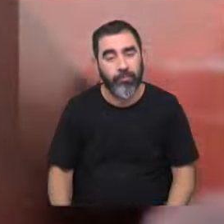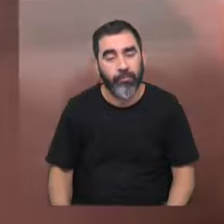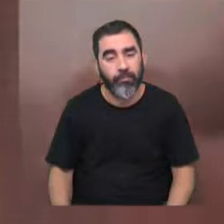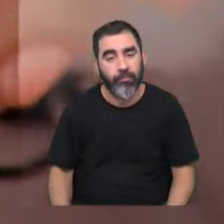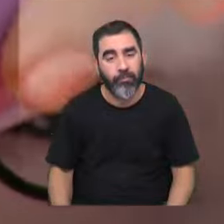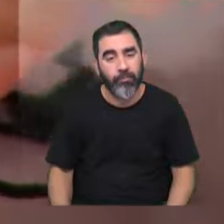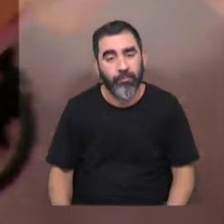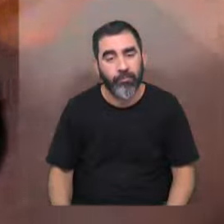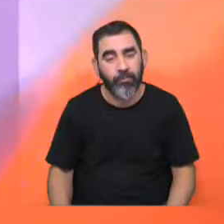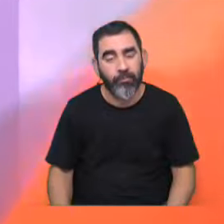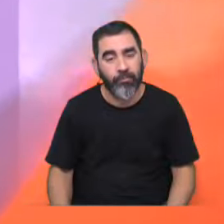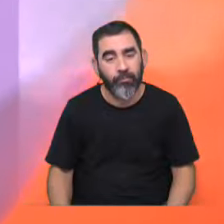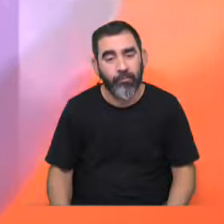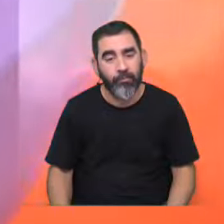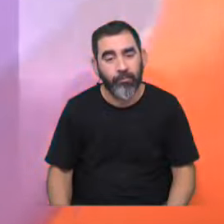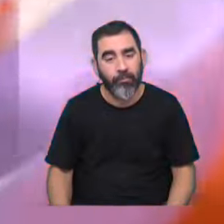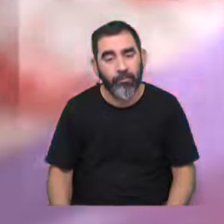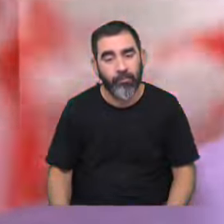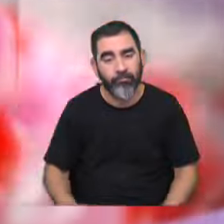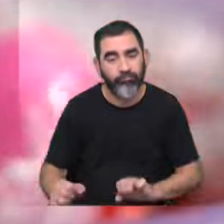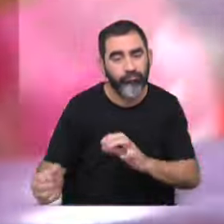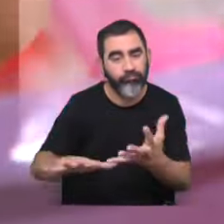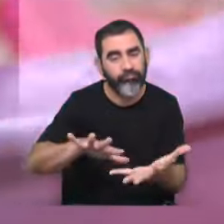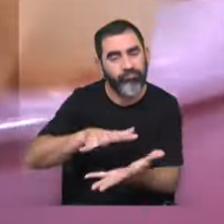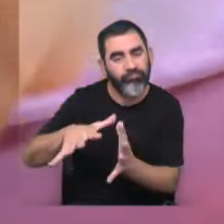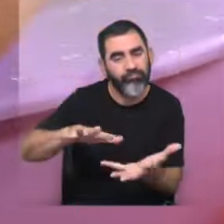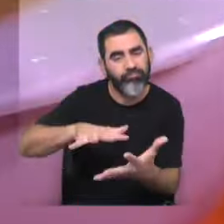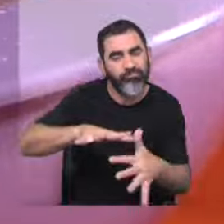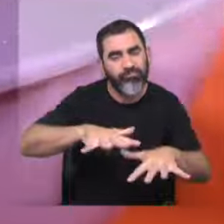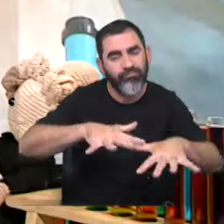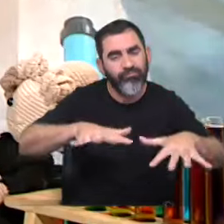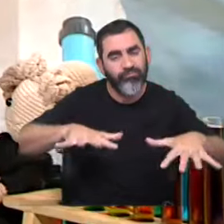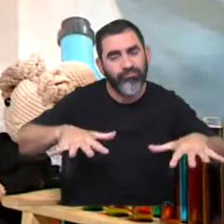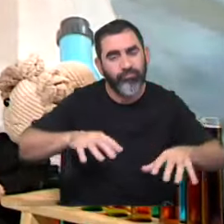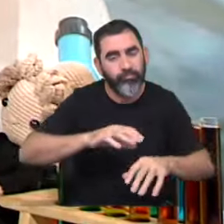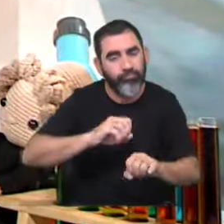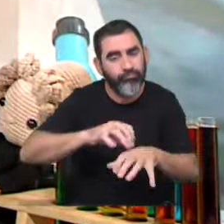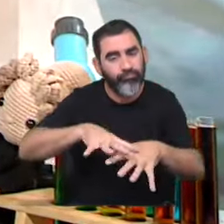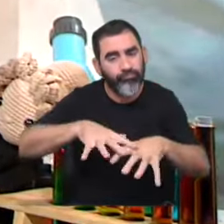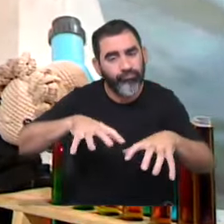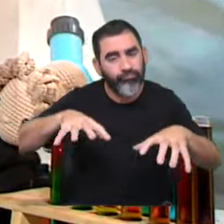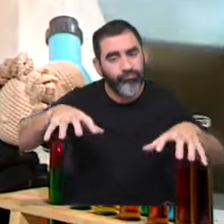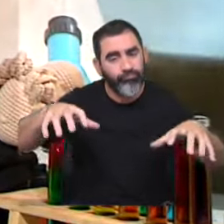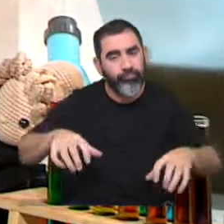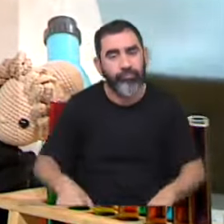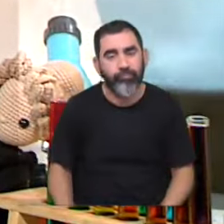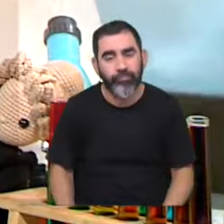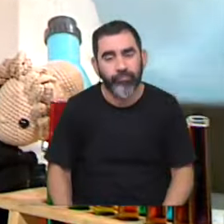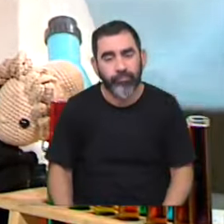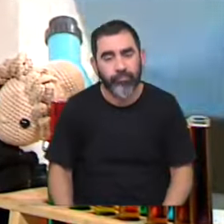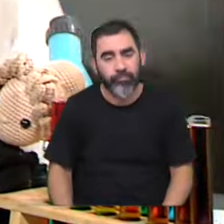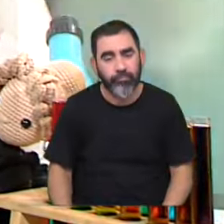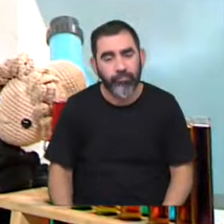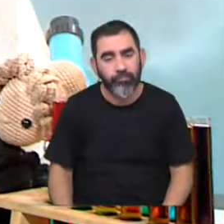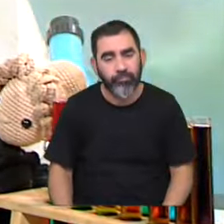perfecto. A ver qué está pasando. Ahí se, hay como un movimiento, ¿no? ¿Qué está pasando? Bueno. Está como erupcionando. Ah, está como erupcionando. ¿Ya? Puede ser que